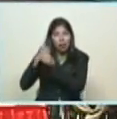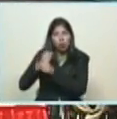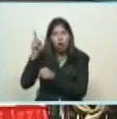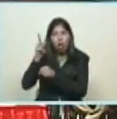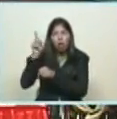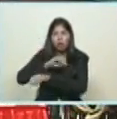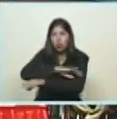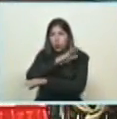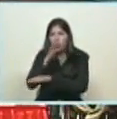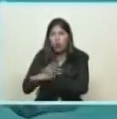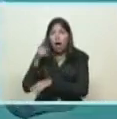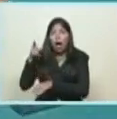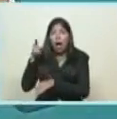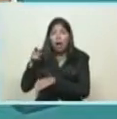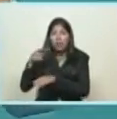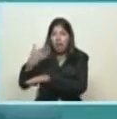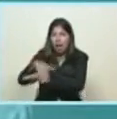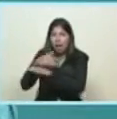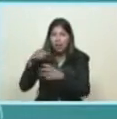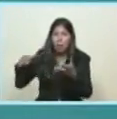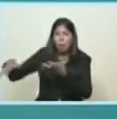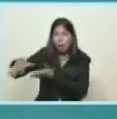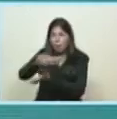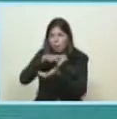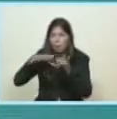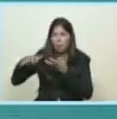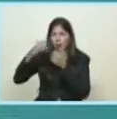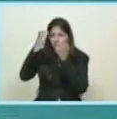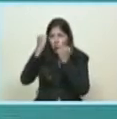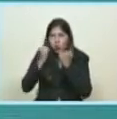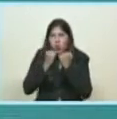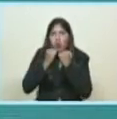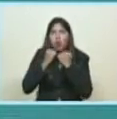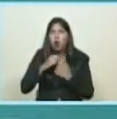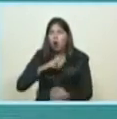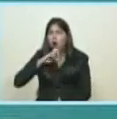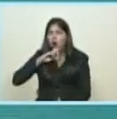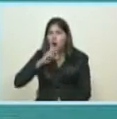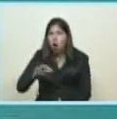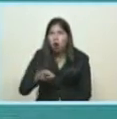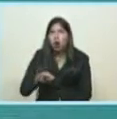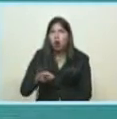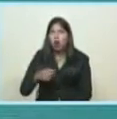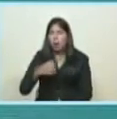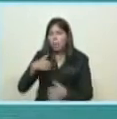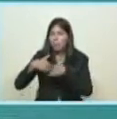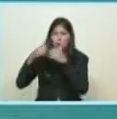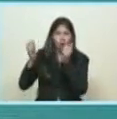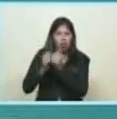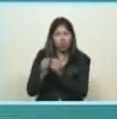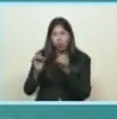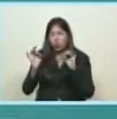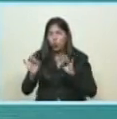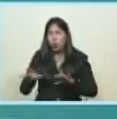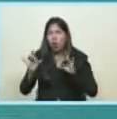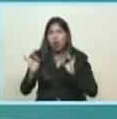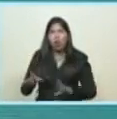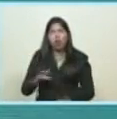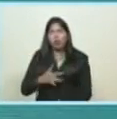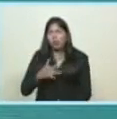Estaba la guarimba, el ataque fascista, el odio, la violencia, el dolor, la